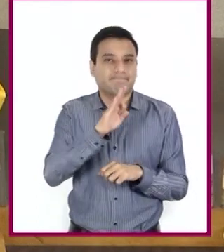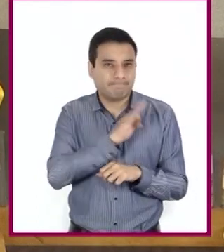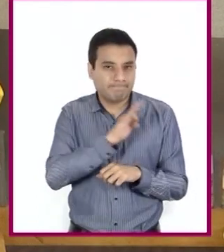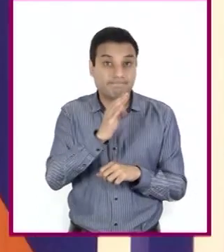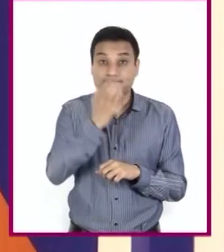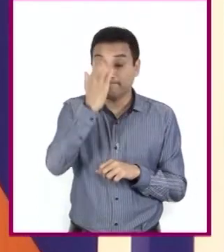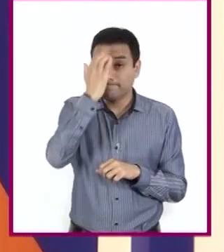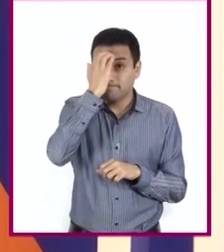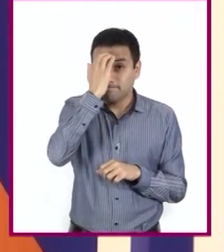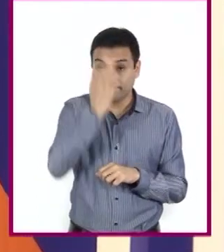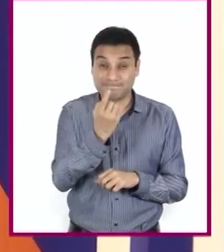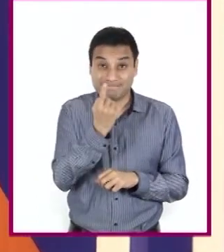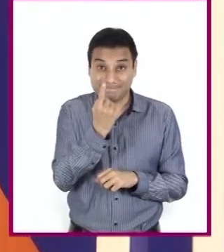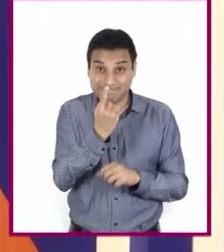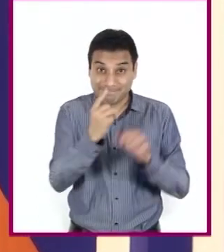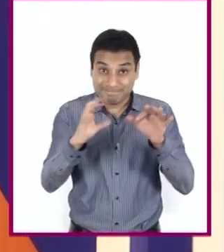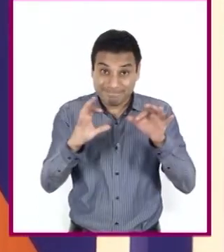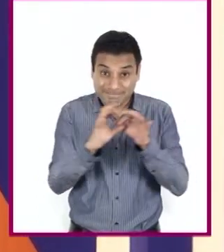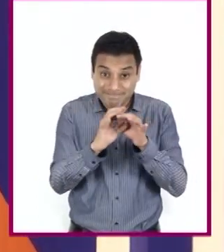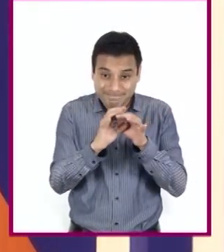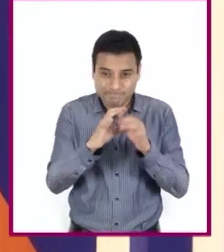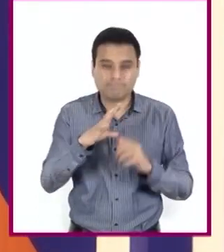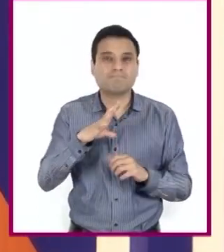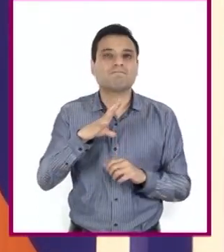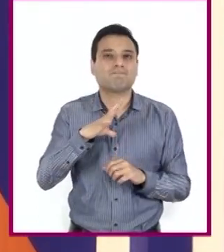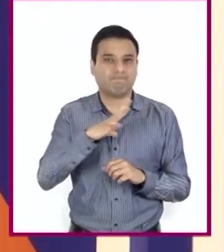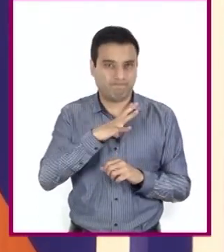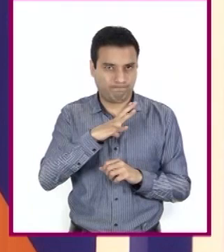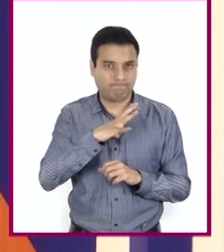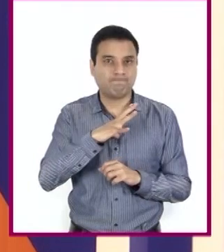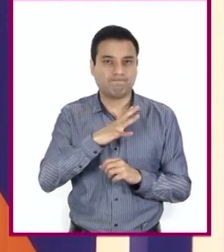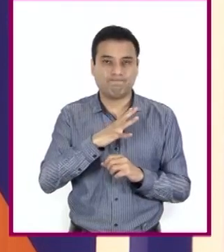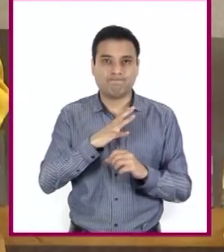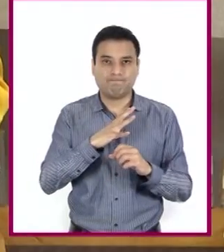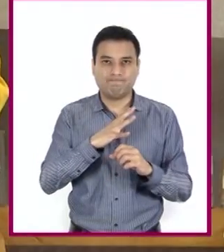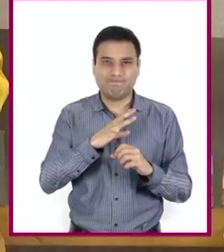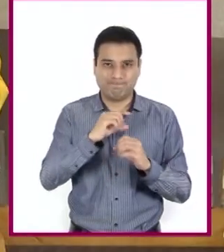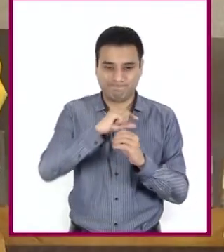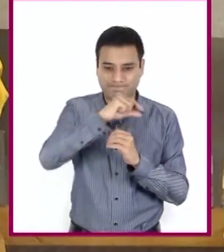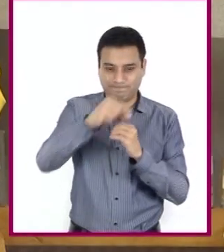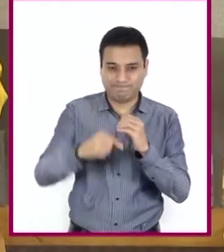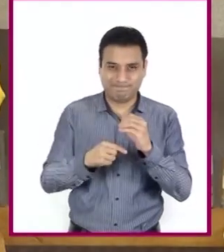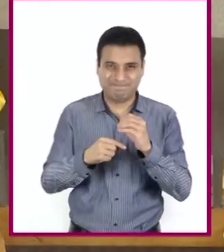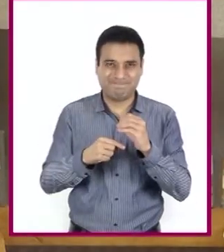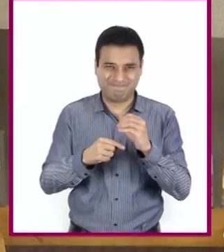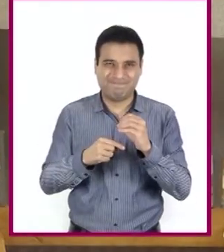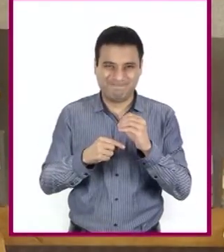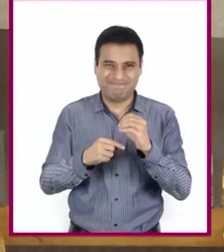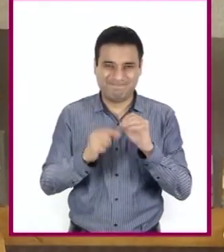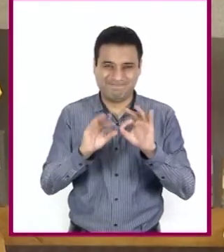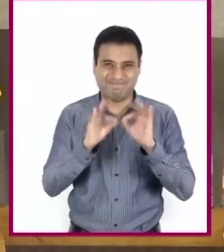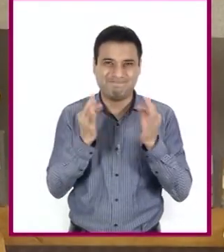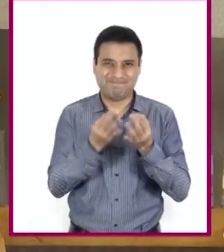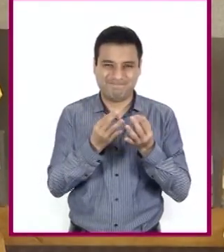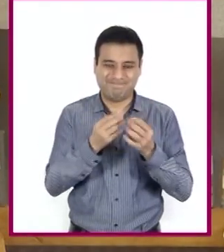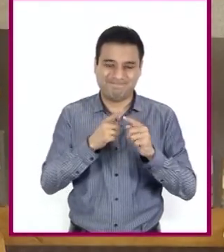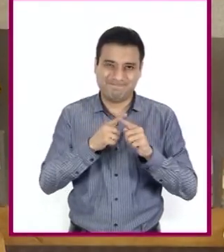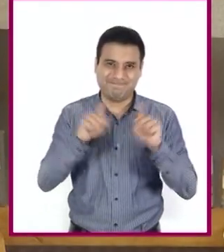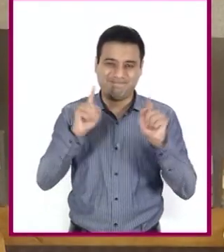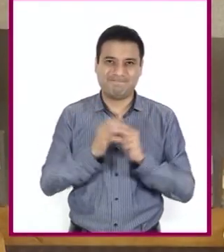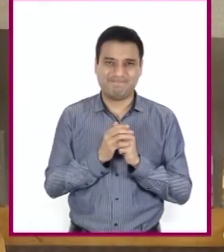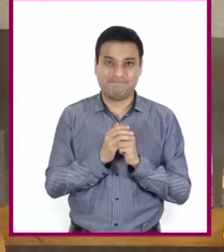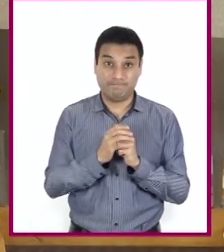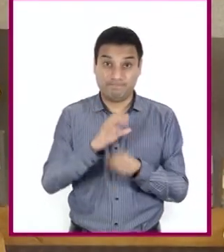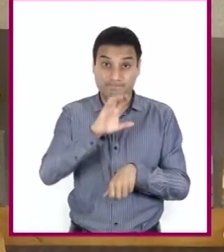identificar si en un enlace químico existe una distribución asimétrica de los átomos. La electronegatividad está